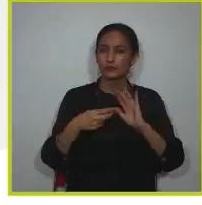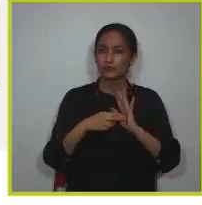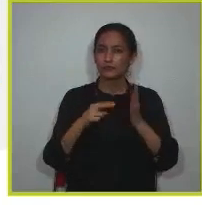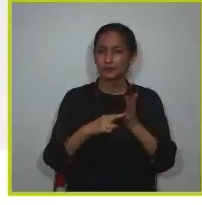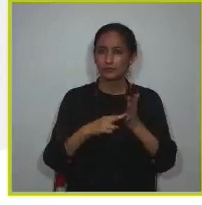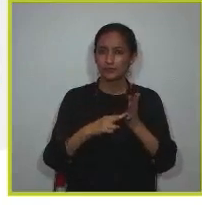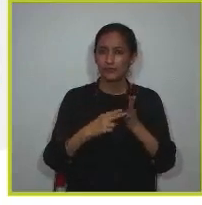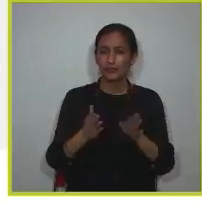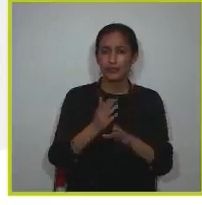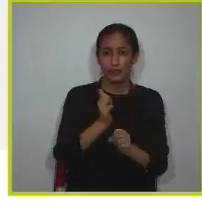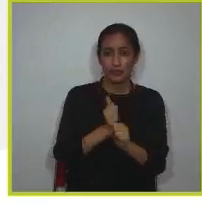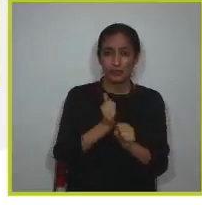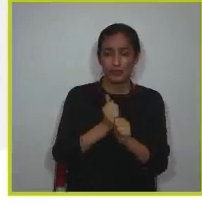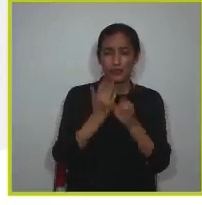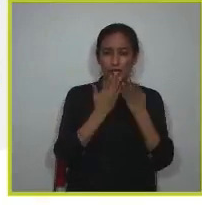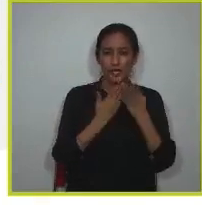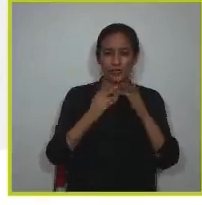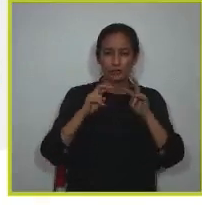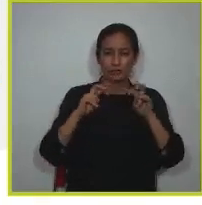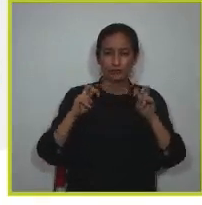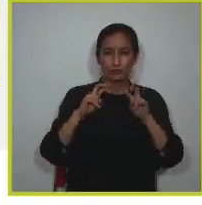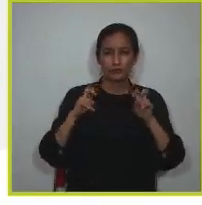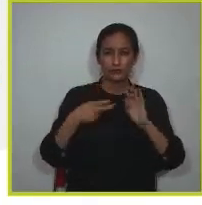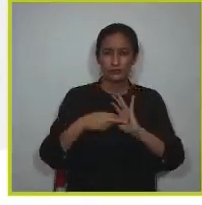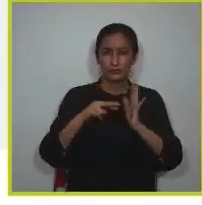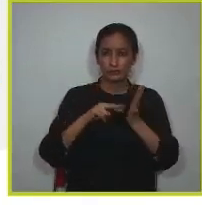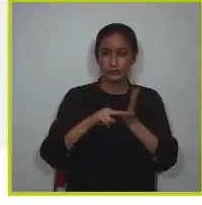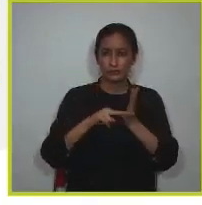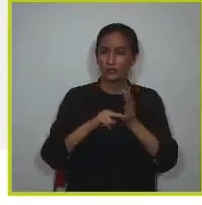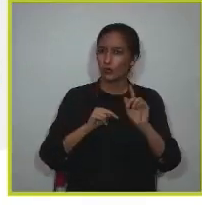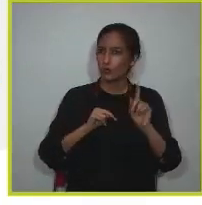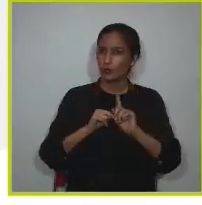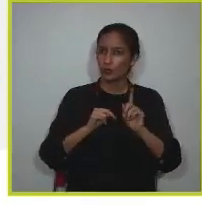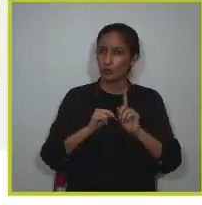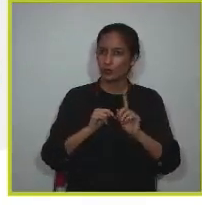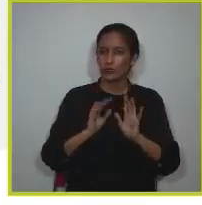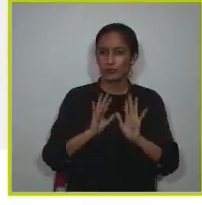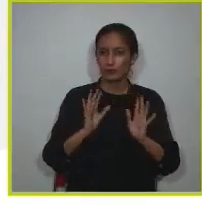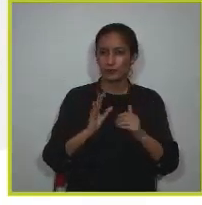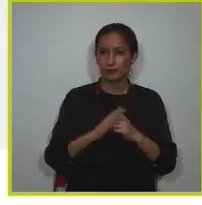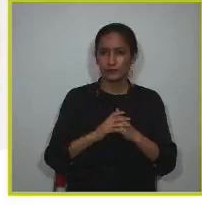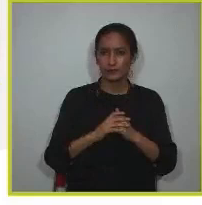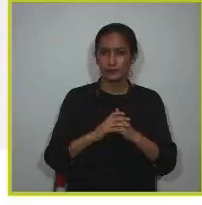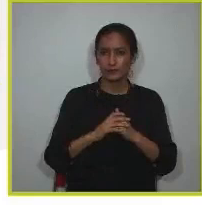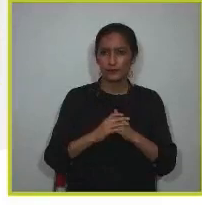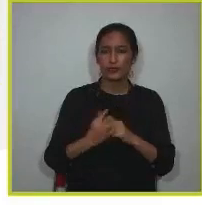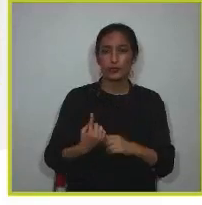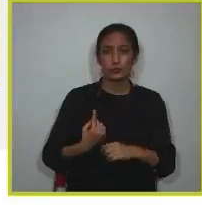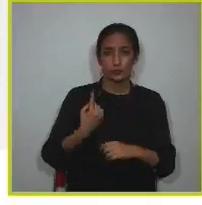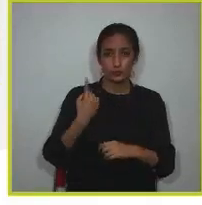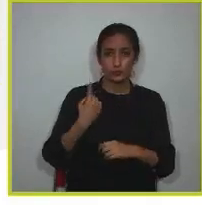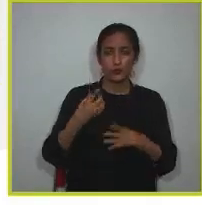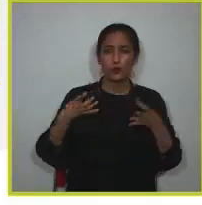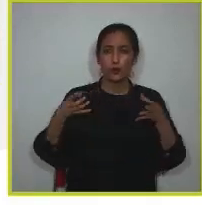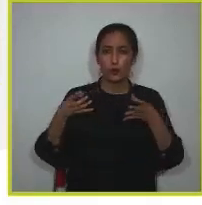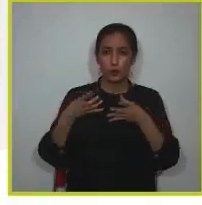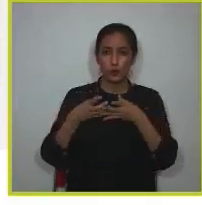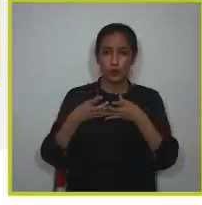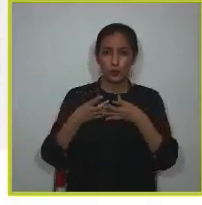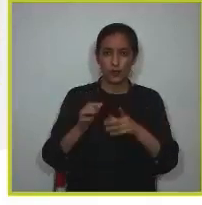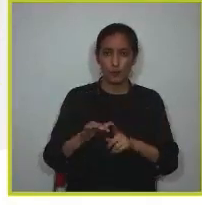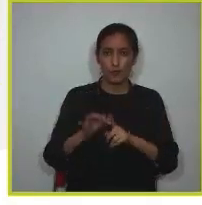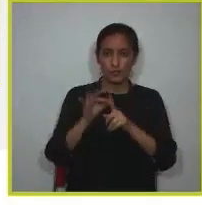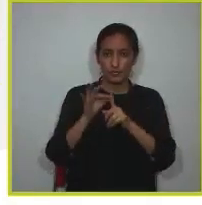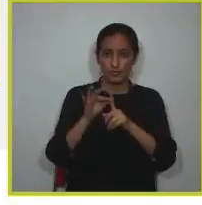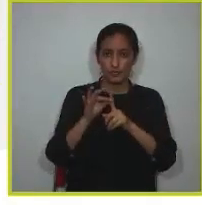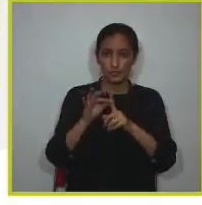el proceso de elaboración del estudio no se no se realizó autónomamente Y solo por el equipo de especialistas